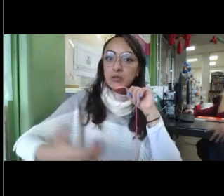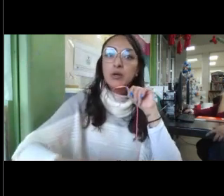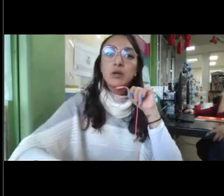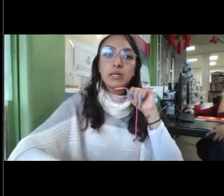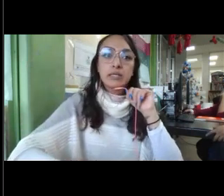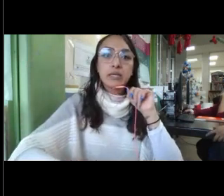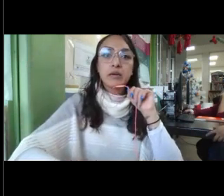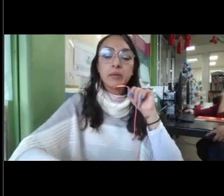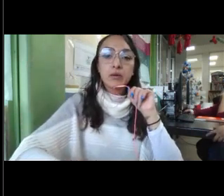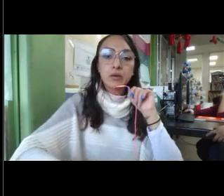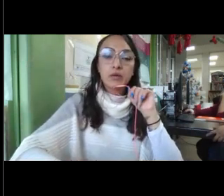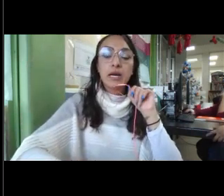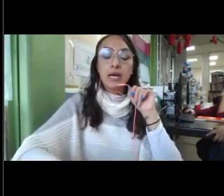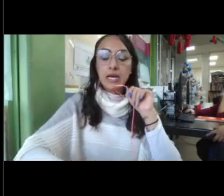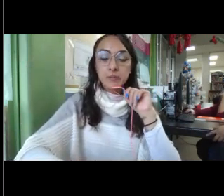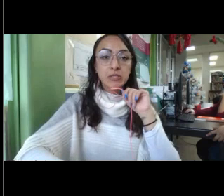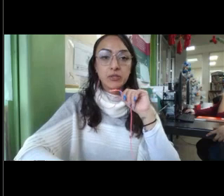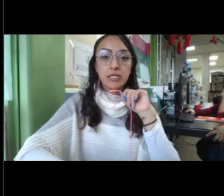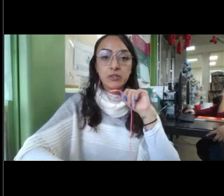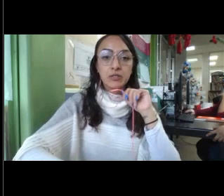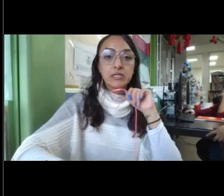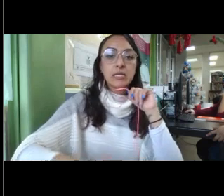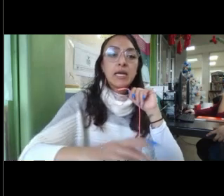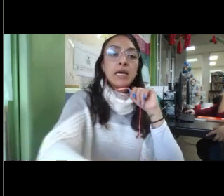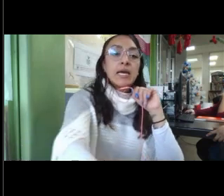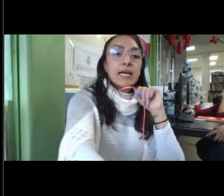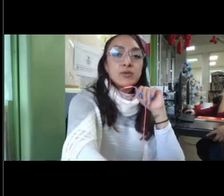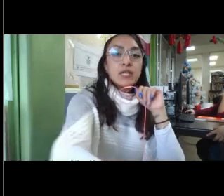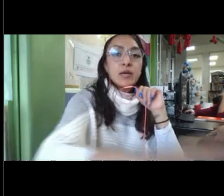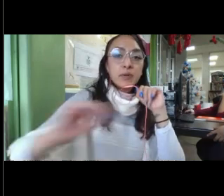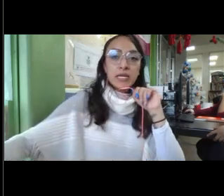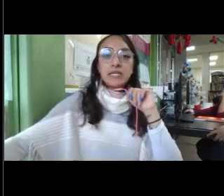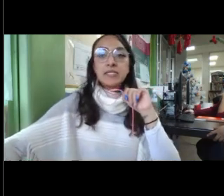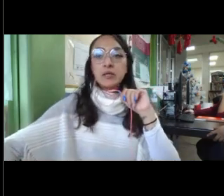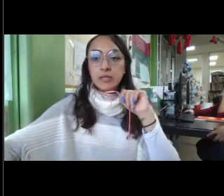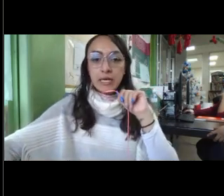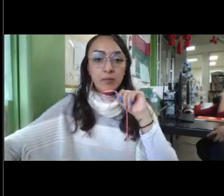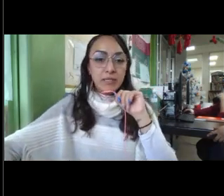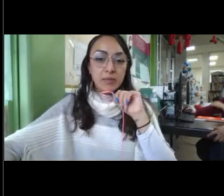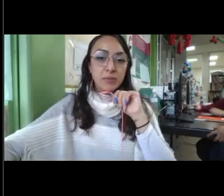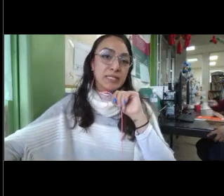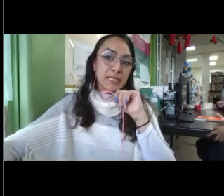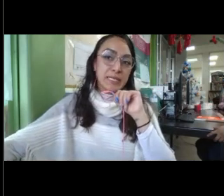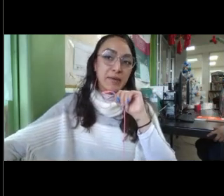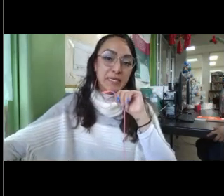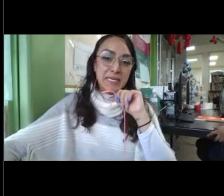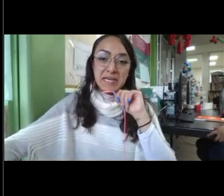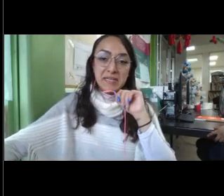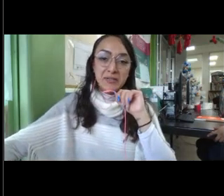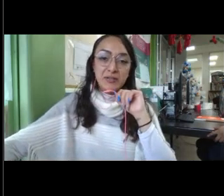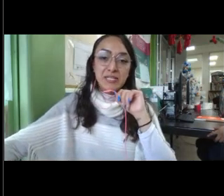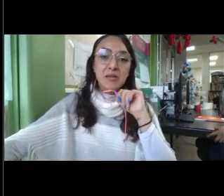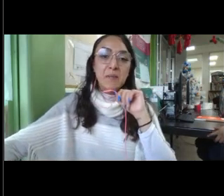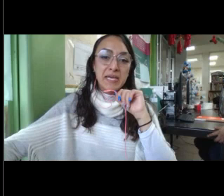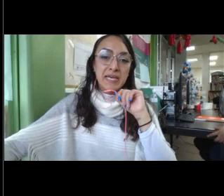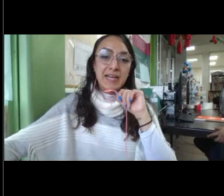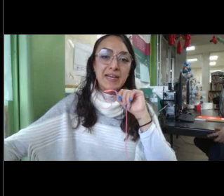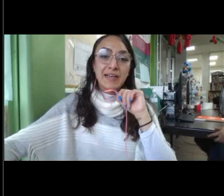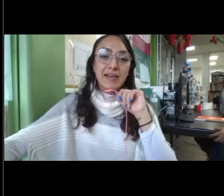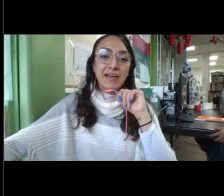permea a todo lo que tiene que ver con las personas sordas. Es un día importante, se los quería comentar porque es el día de mañana y